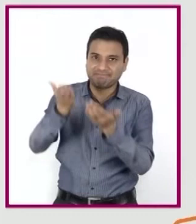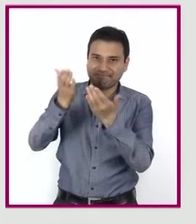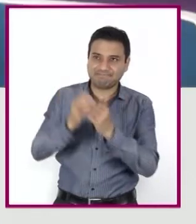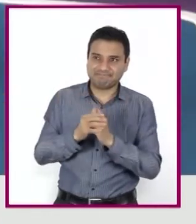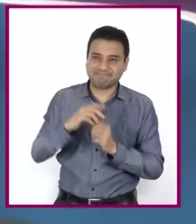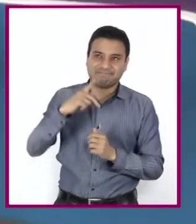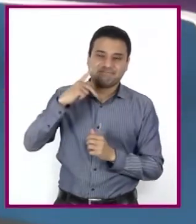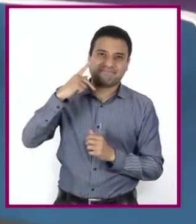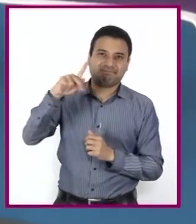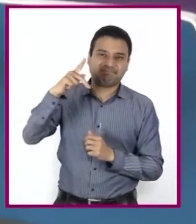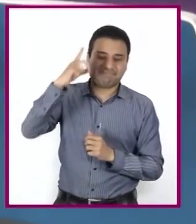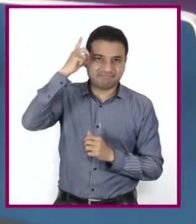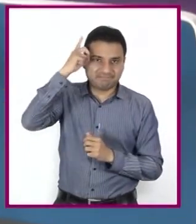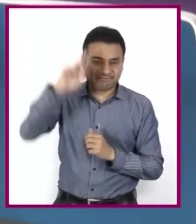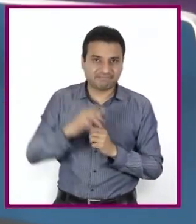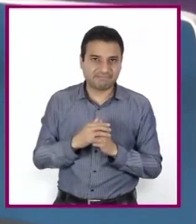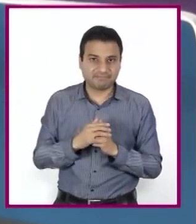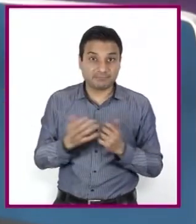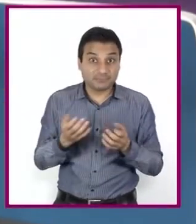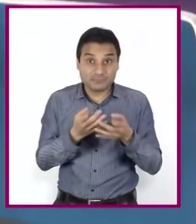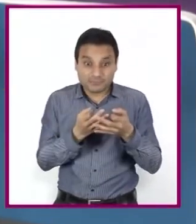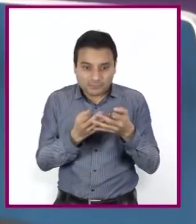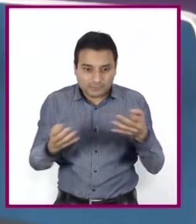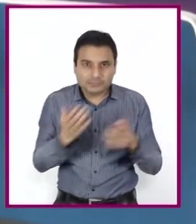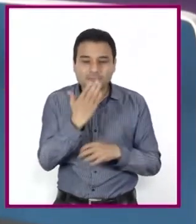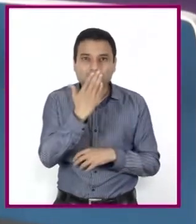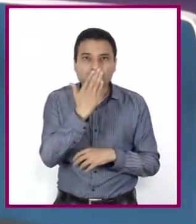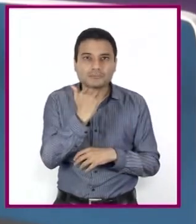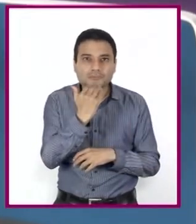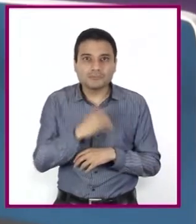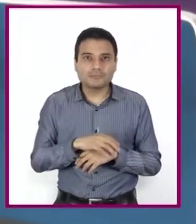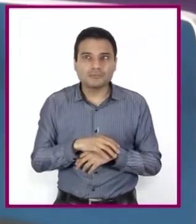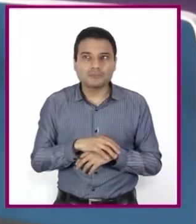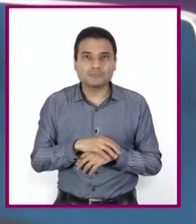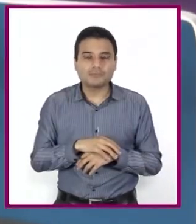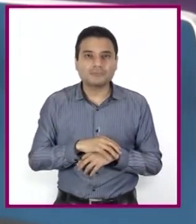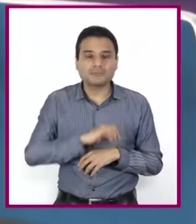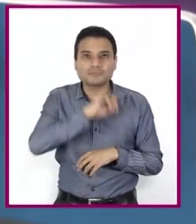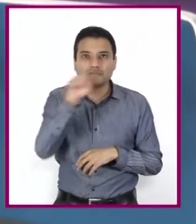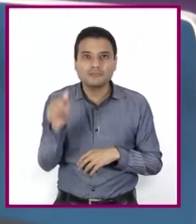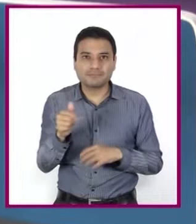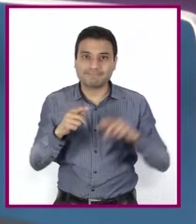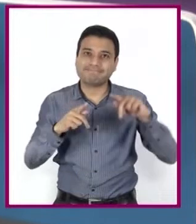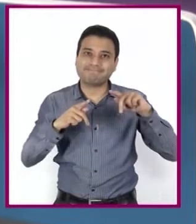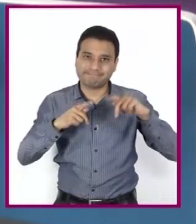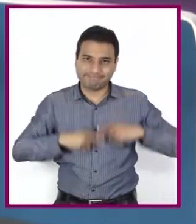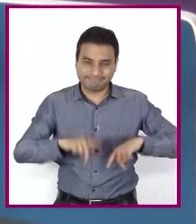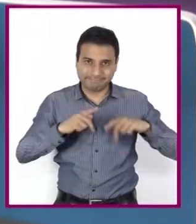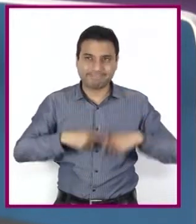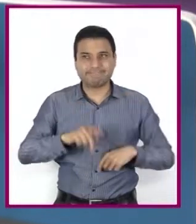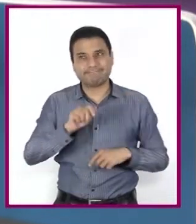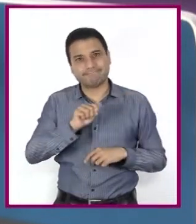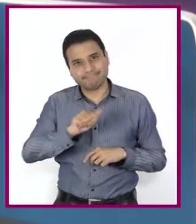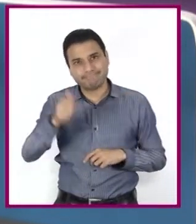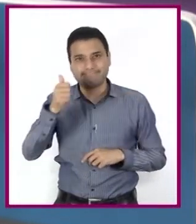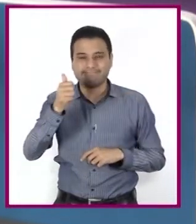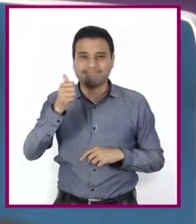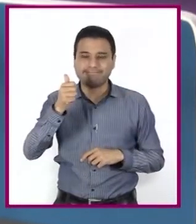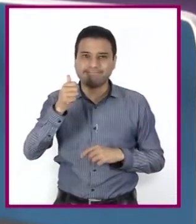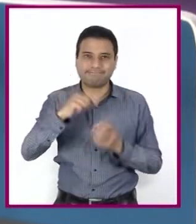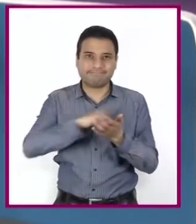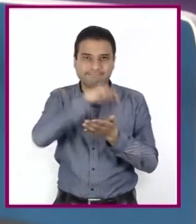instituciones. Sin un patrimonio para sus familias, esto es lo que ocasionó una migración masiva hacia el oeste del